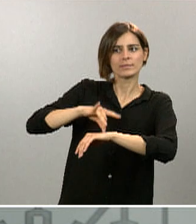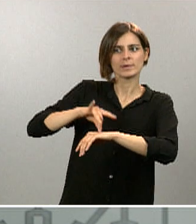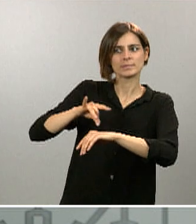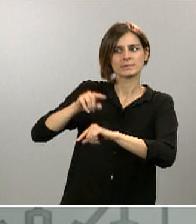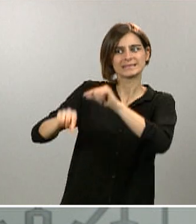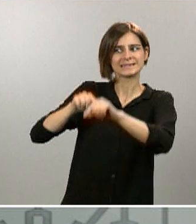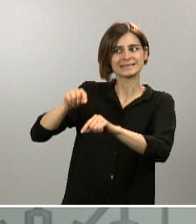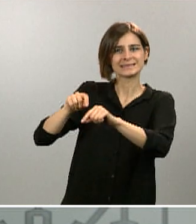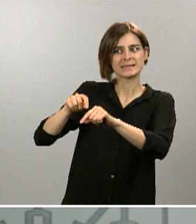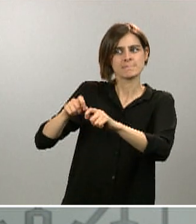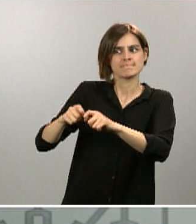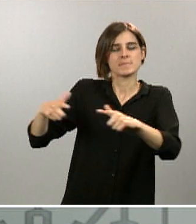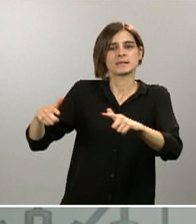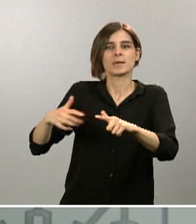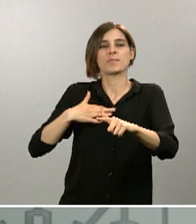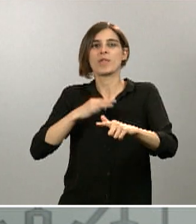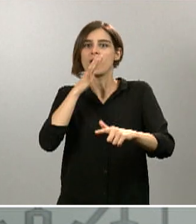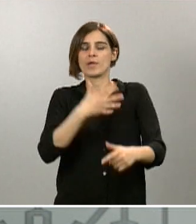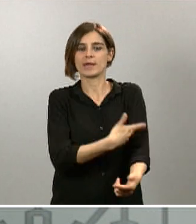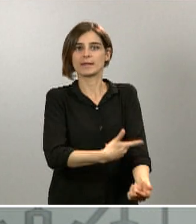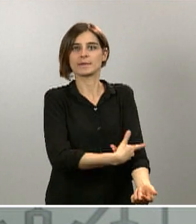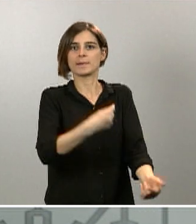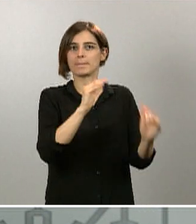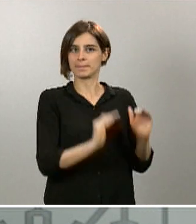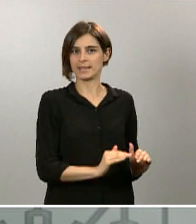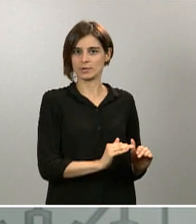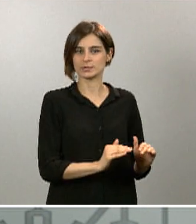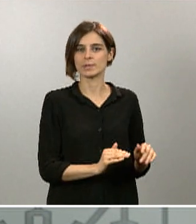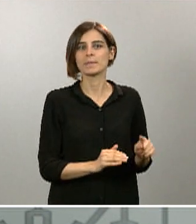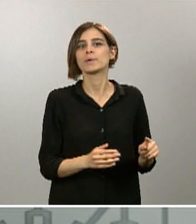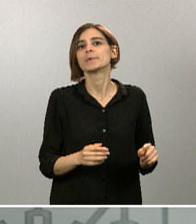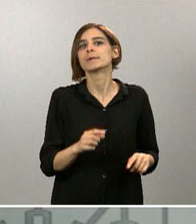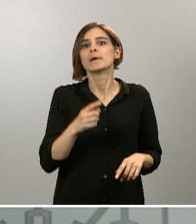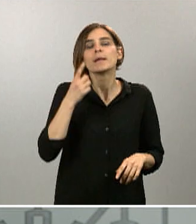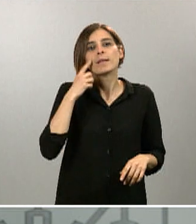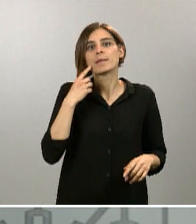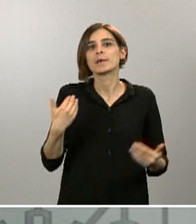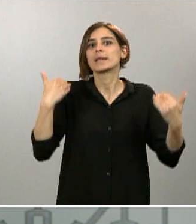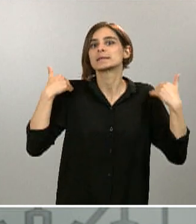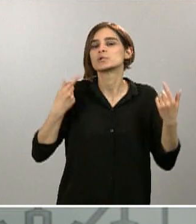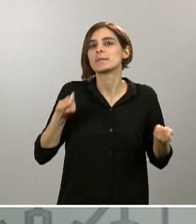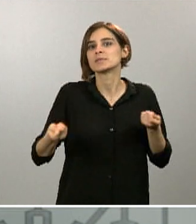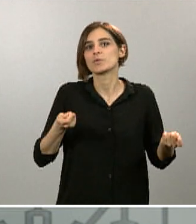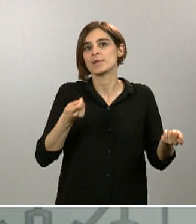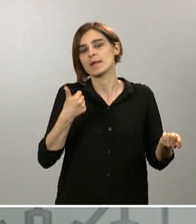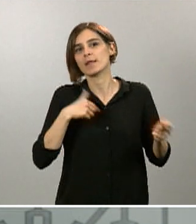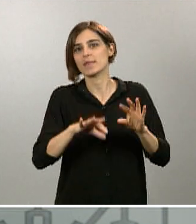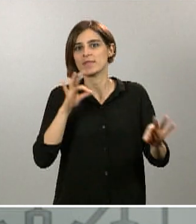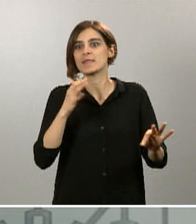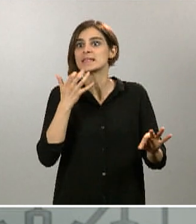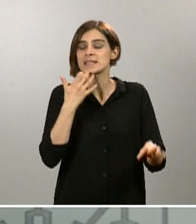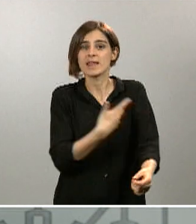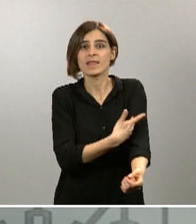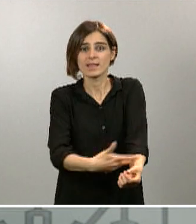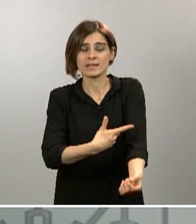valorar los responsables de los bancos de sangre. Si es necesario donar sangre y es necesario que los recuperados, si